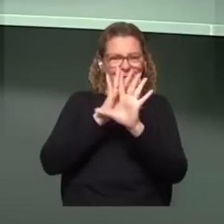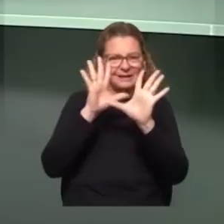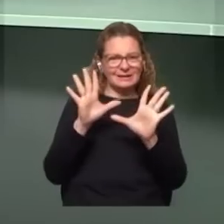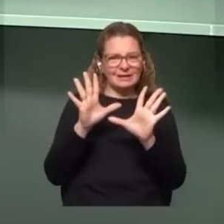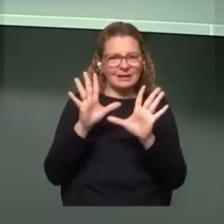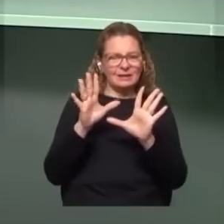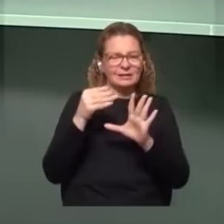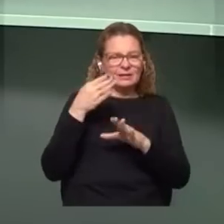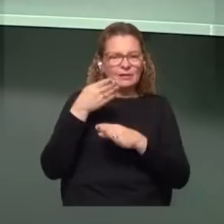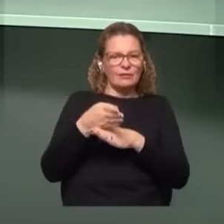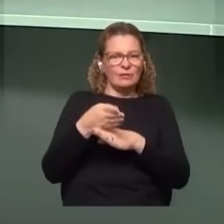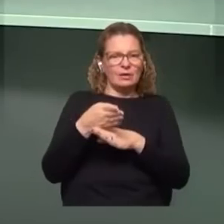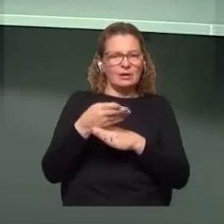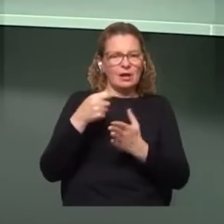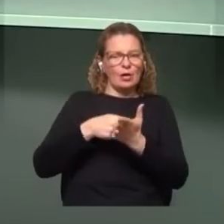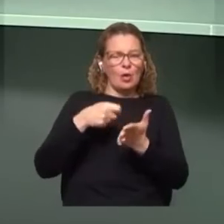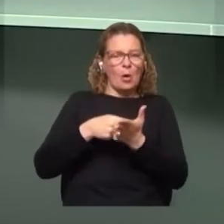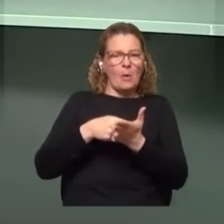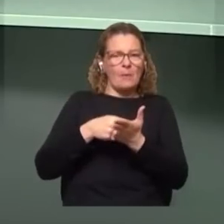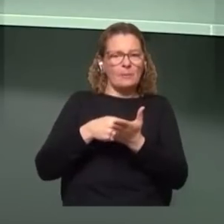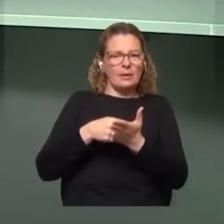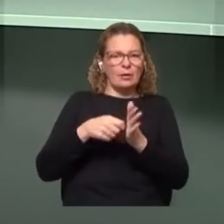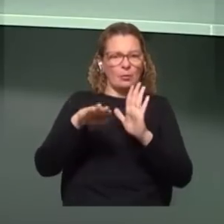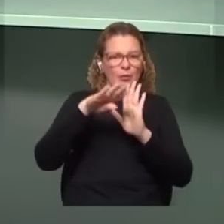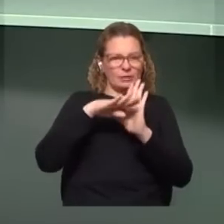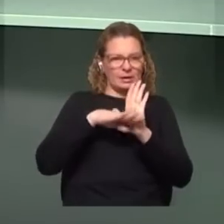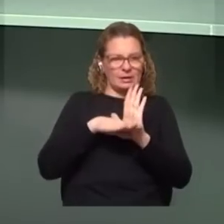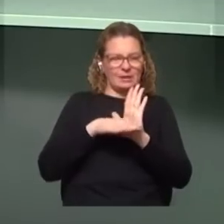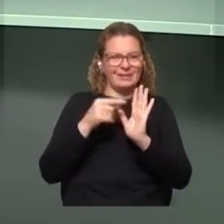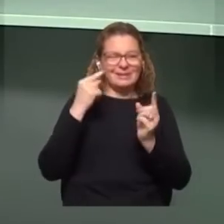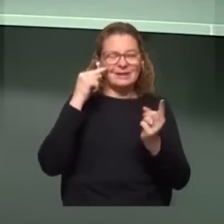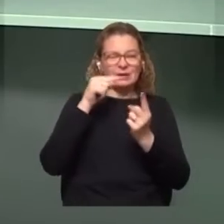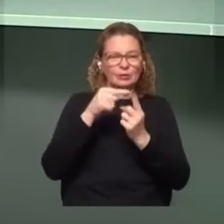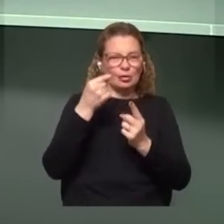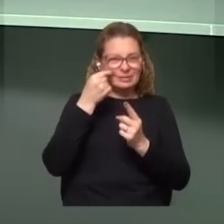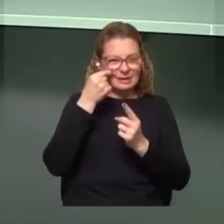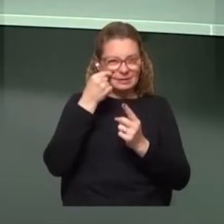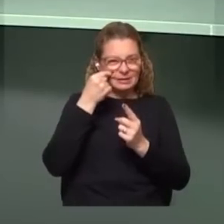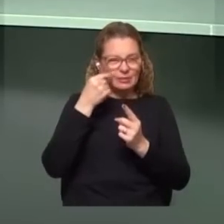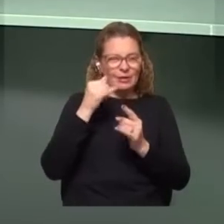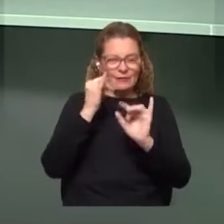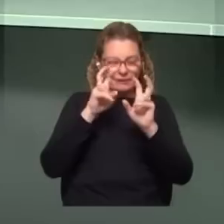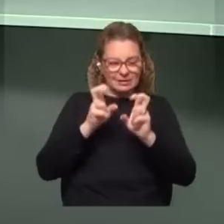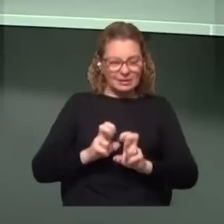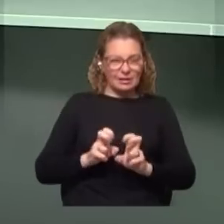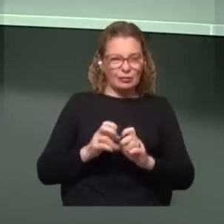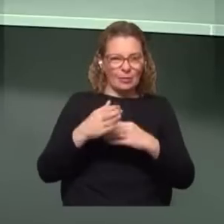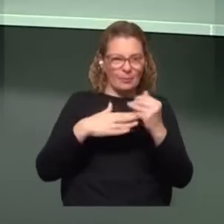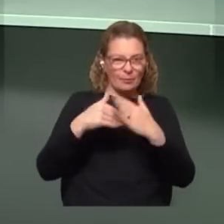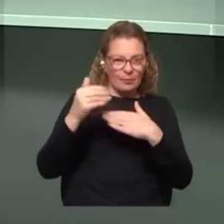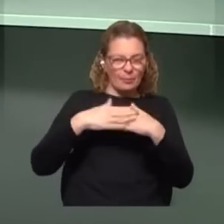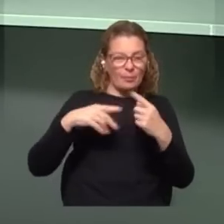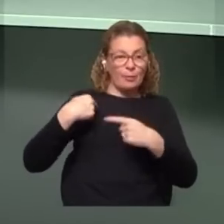que se recurrió a las compras directas como regla declaró como testigo en la causa que Investiga el proceso de construcción